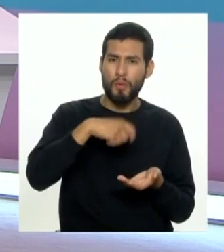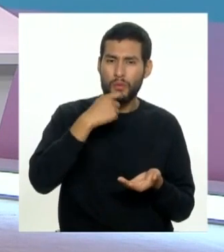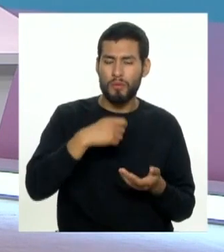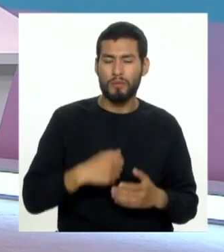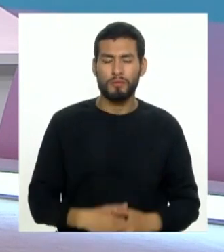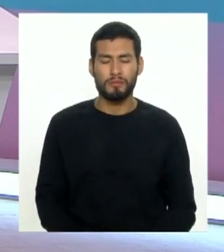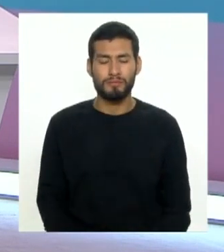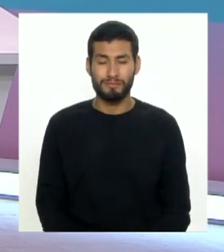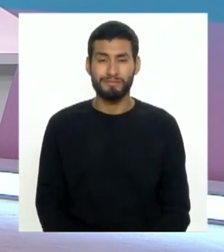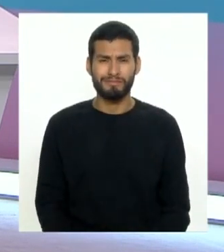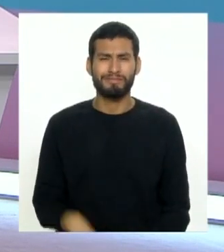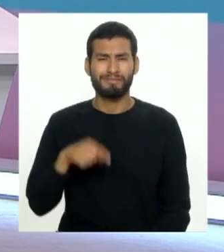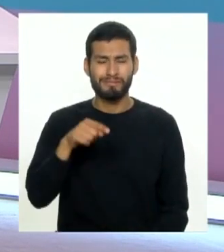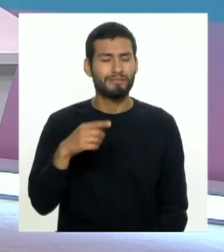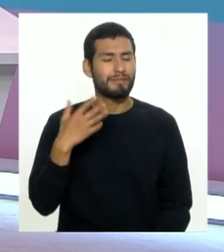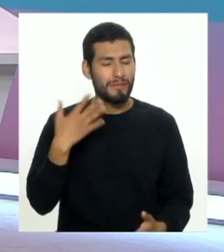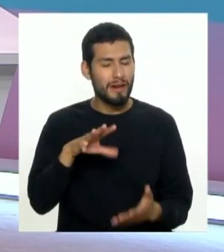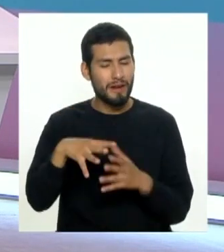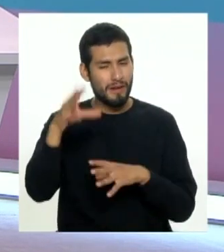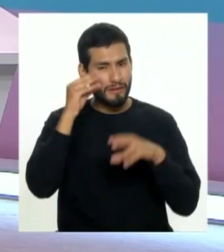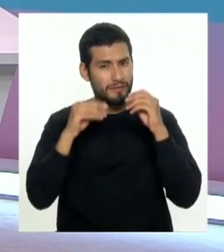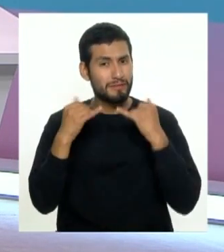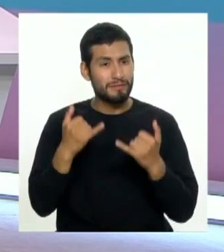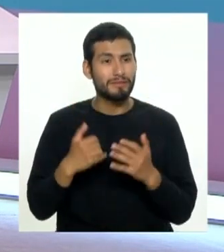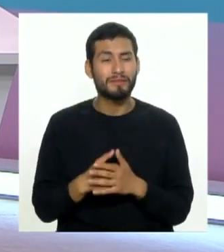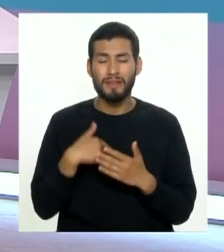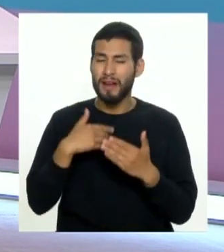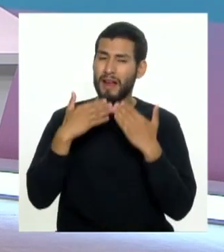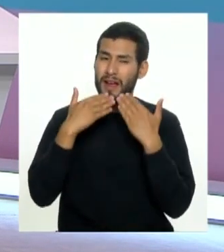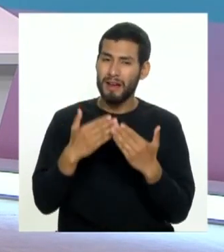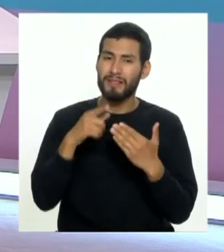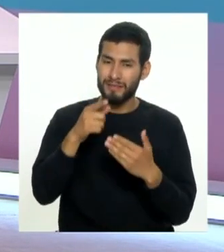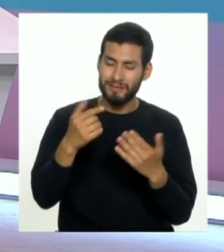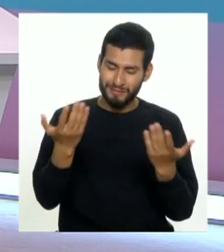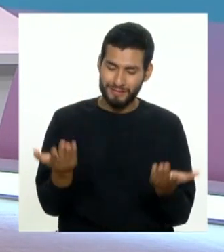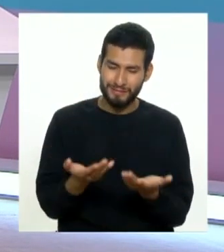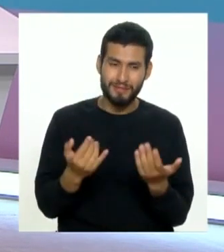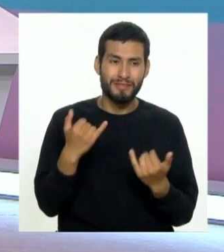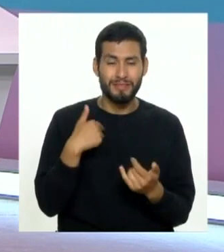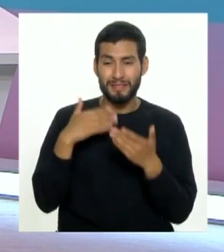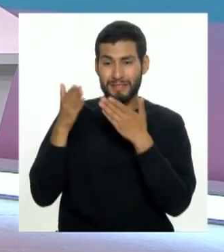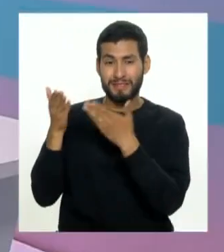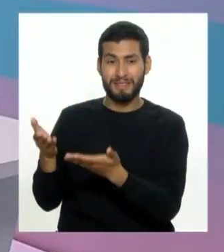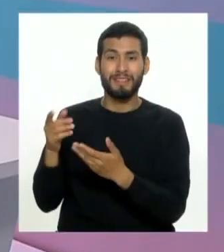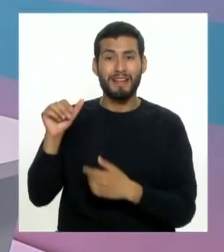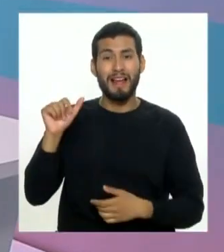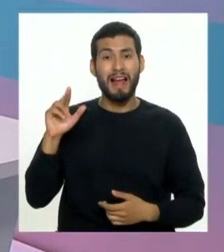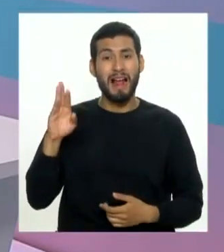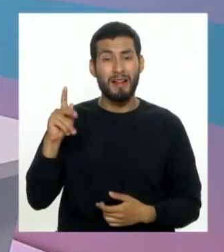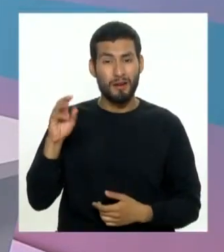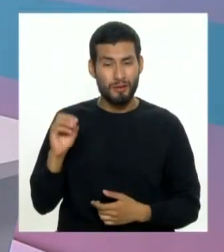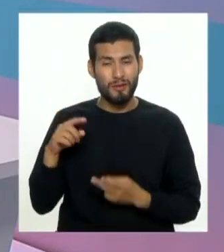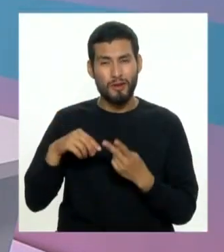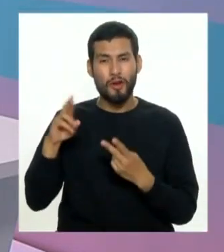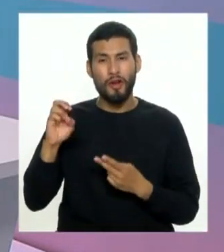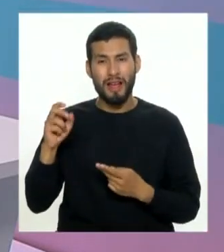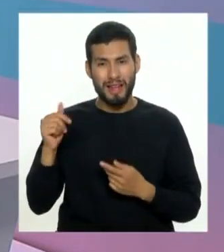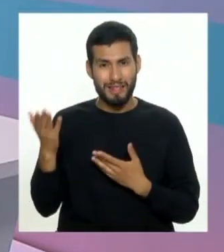suplementarse. Así que ya hemos aprendido y por supuesto les agradezco que me hayan acompañado y los dejo con Alberto y